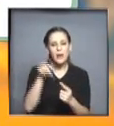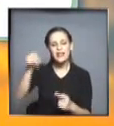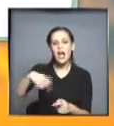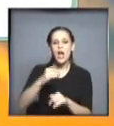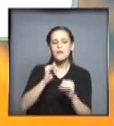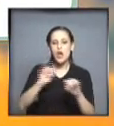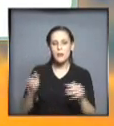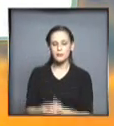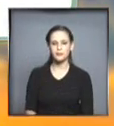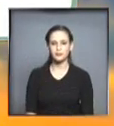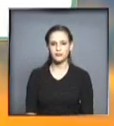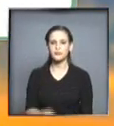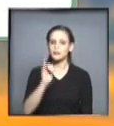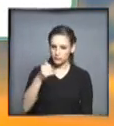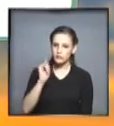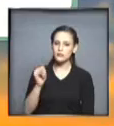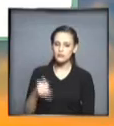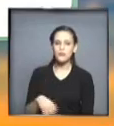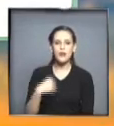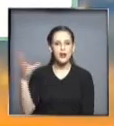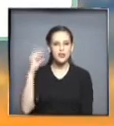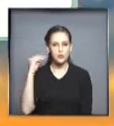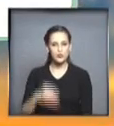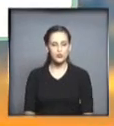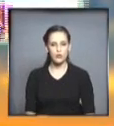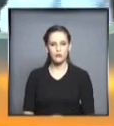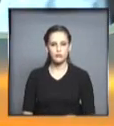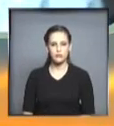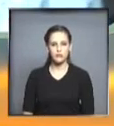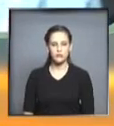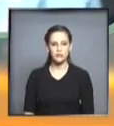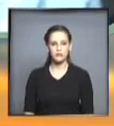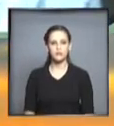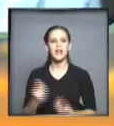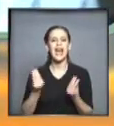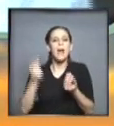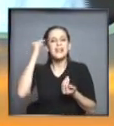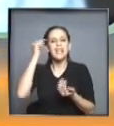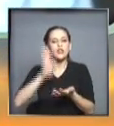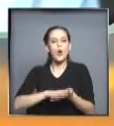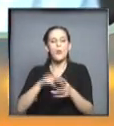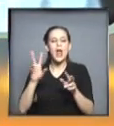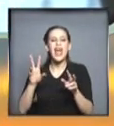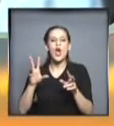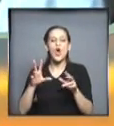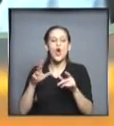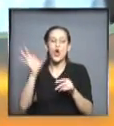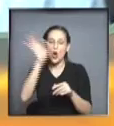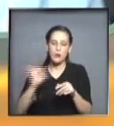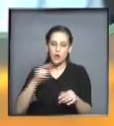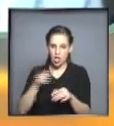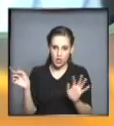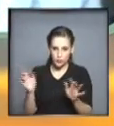piso? Sí, estoy escuchando atentamente. Bueno, decime tu opinión, o sea, con respecto a la militancia joven. Bueno, acá ya